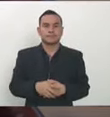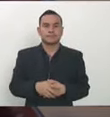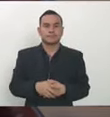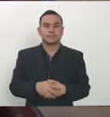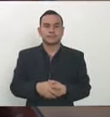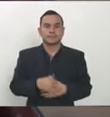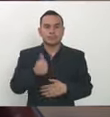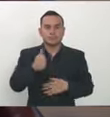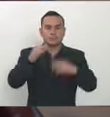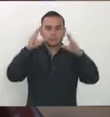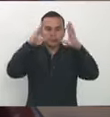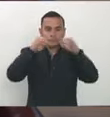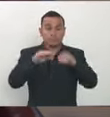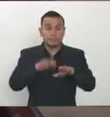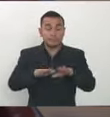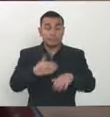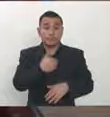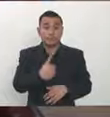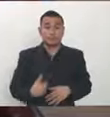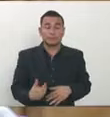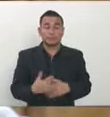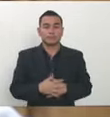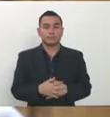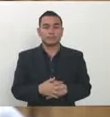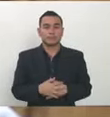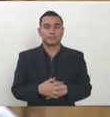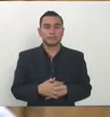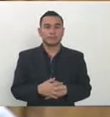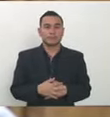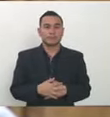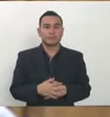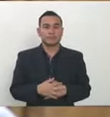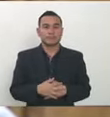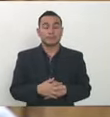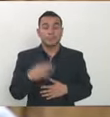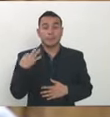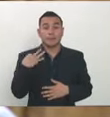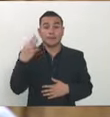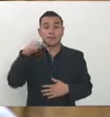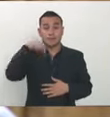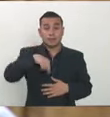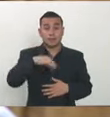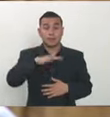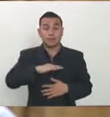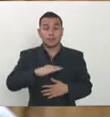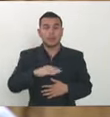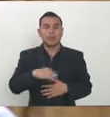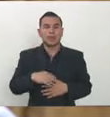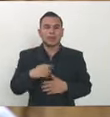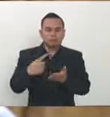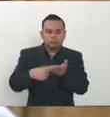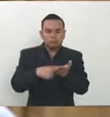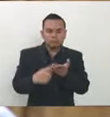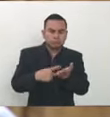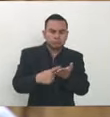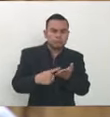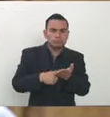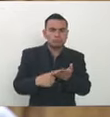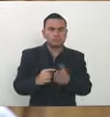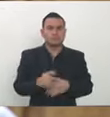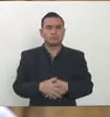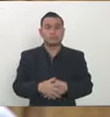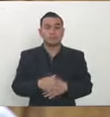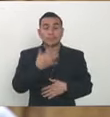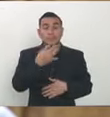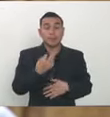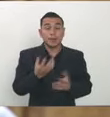Bien, buenas noches. Gracias, señor presidente, por la invitación de esta tarde a conversar. Y